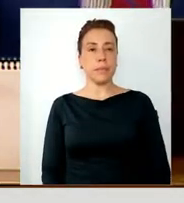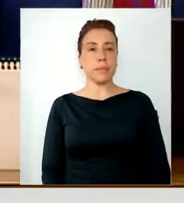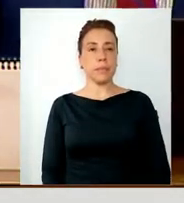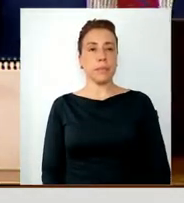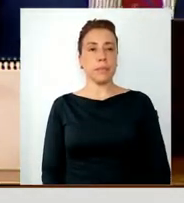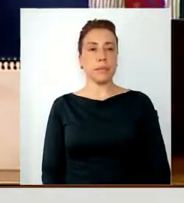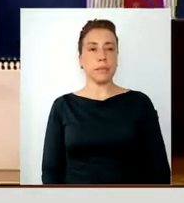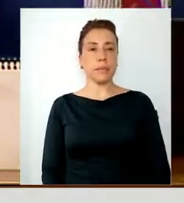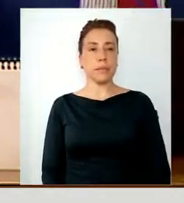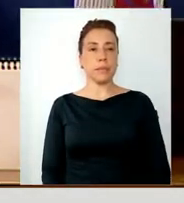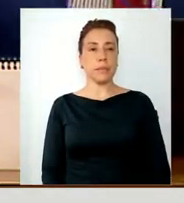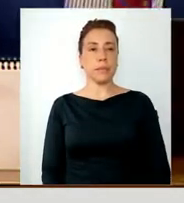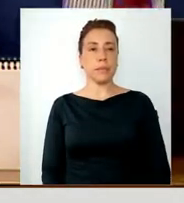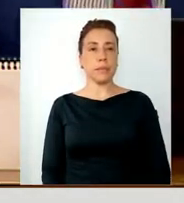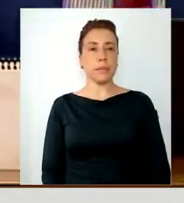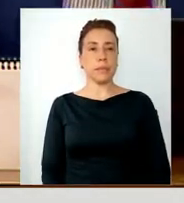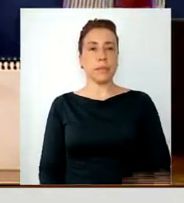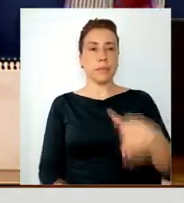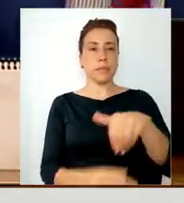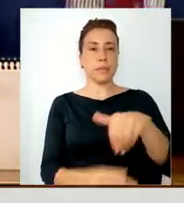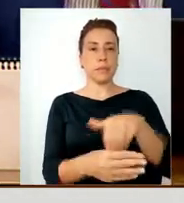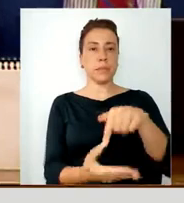en votación